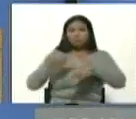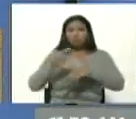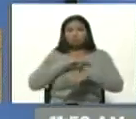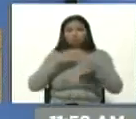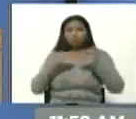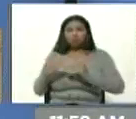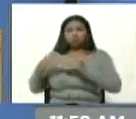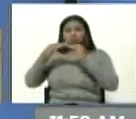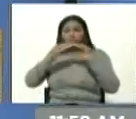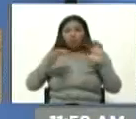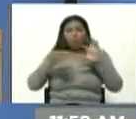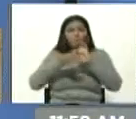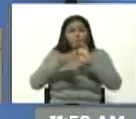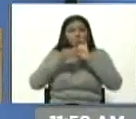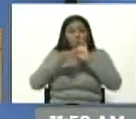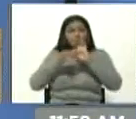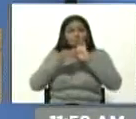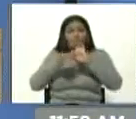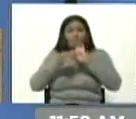así, unidos.